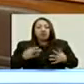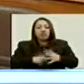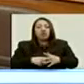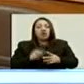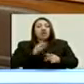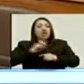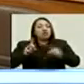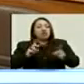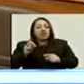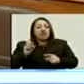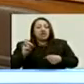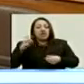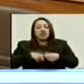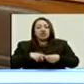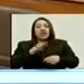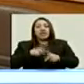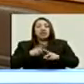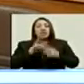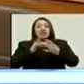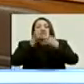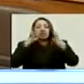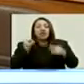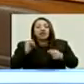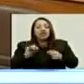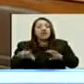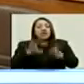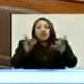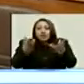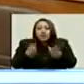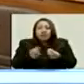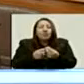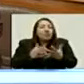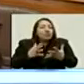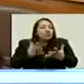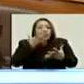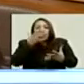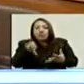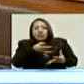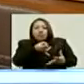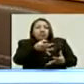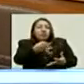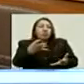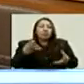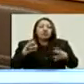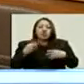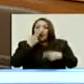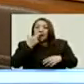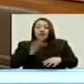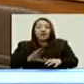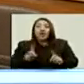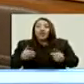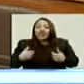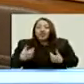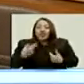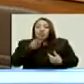iniciar las demandas de filiación extramatrimonial y así reducir esta inequidad de tantos niños que no tienen